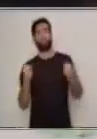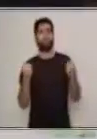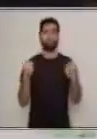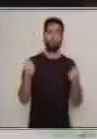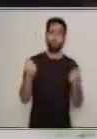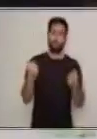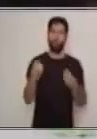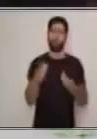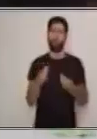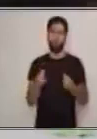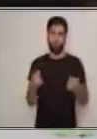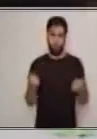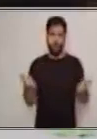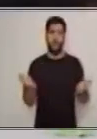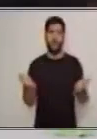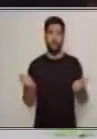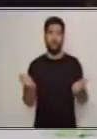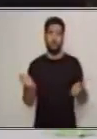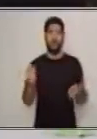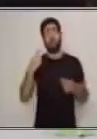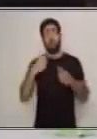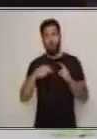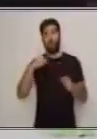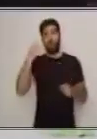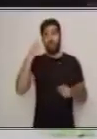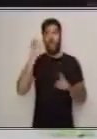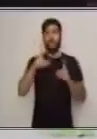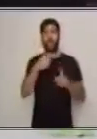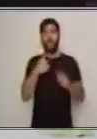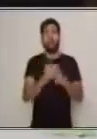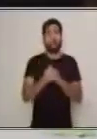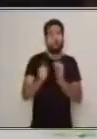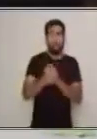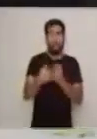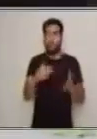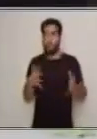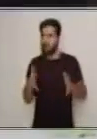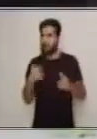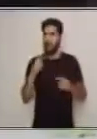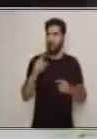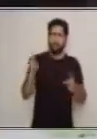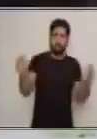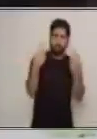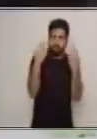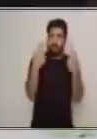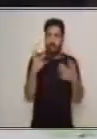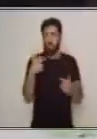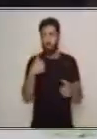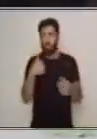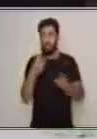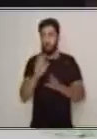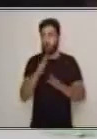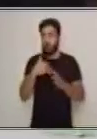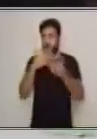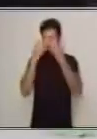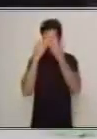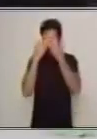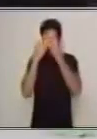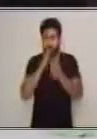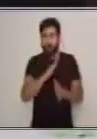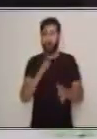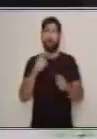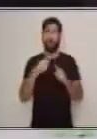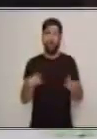poco difícil, porque te dan nervios y te angustias y qué va a decir mi compañerito y la maestra me está viendo.